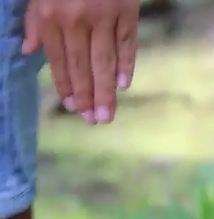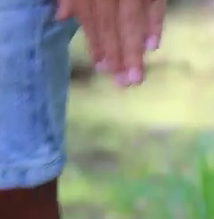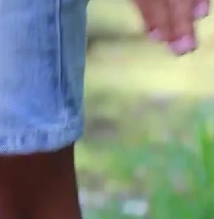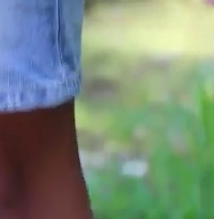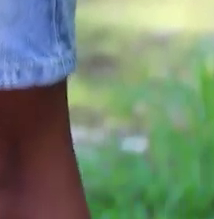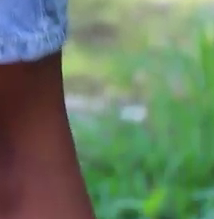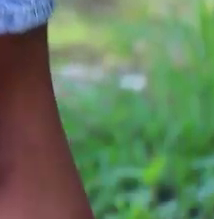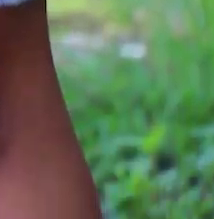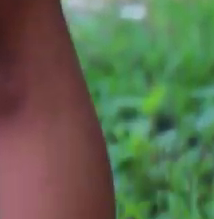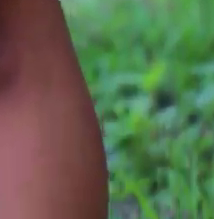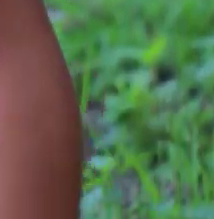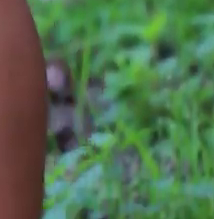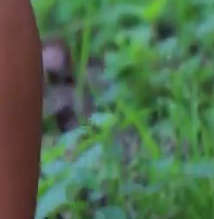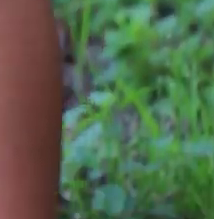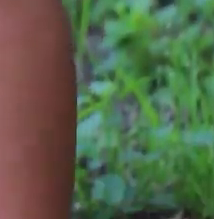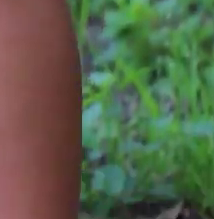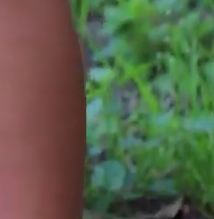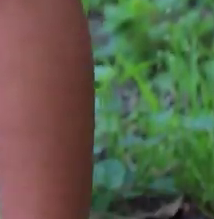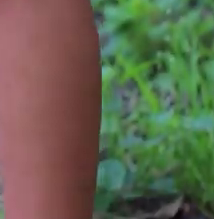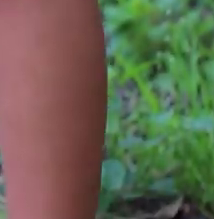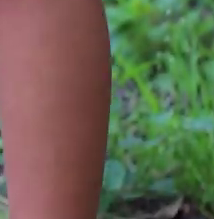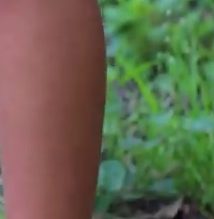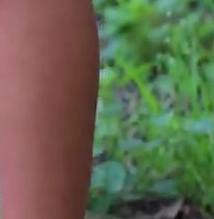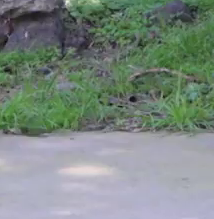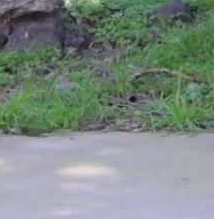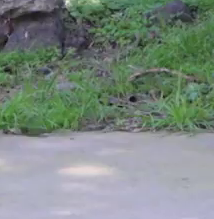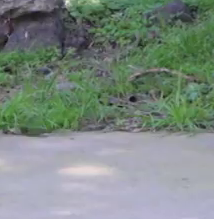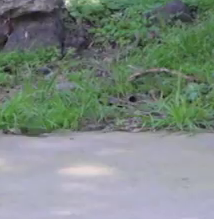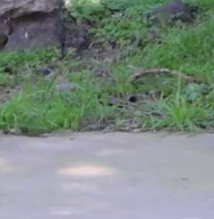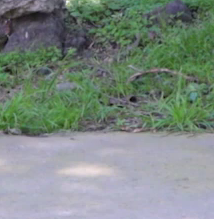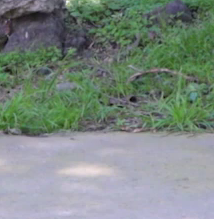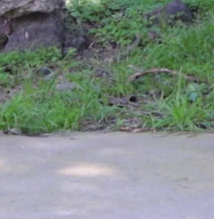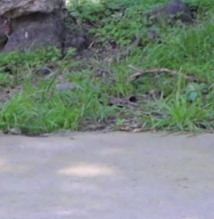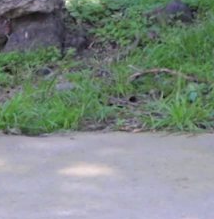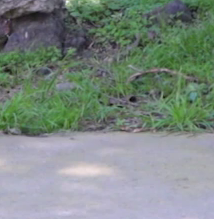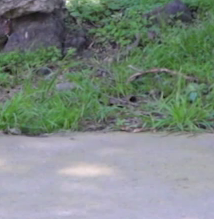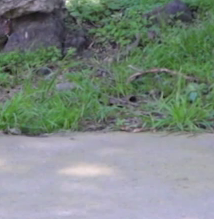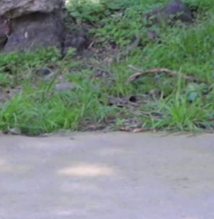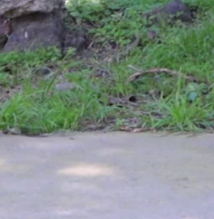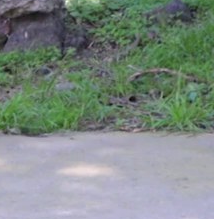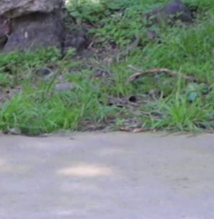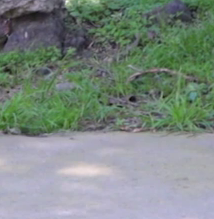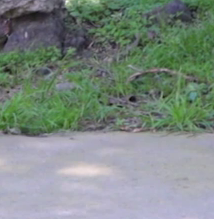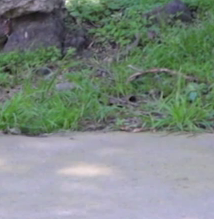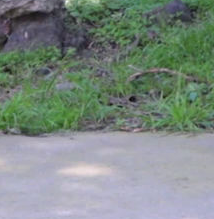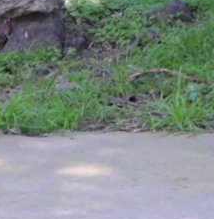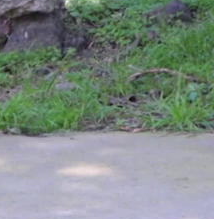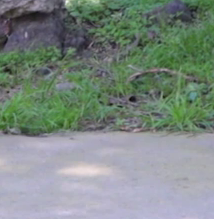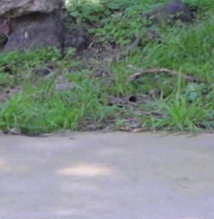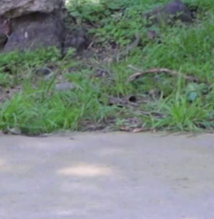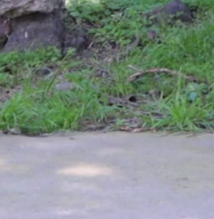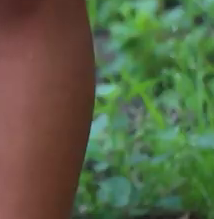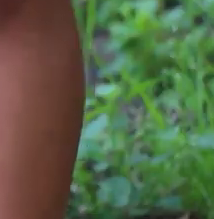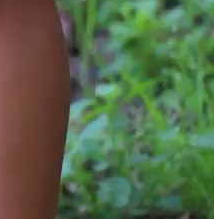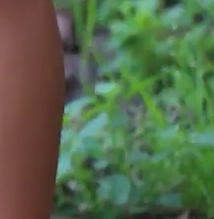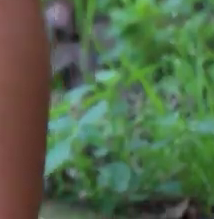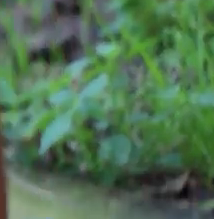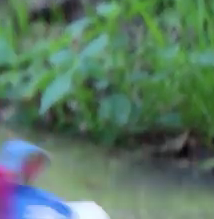nuevamente, bien, exacto, paramos, Descansamos,